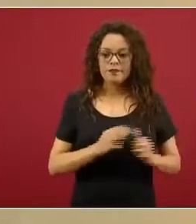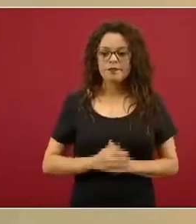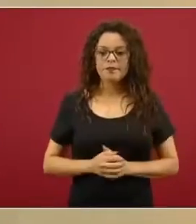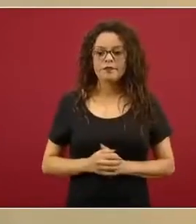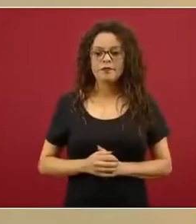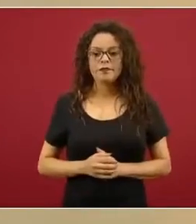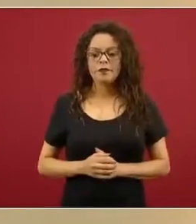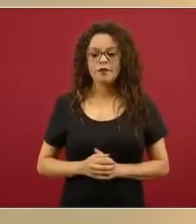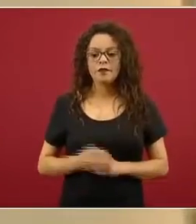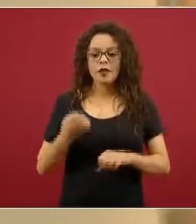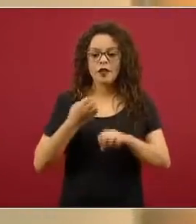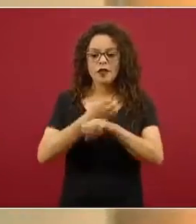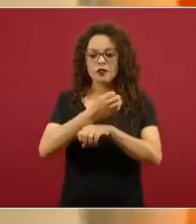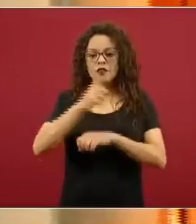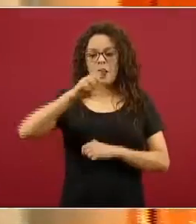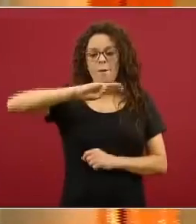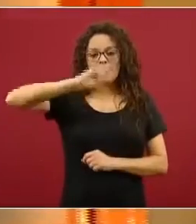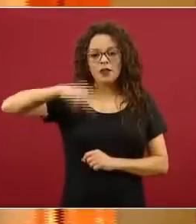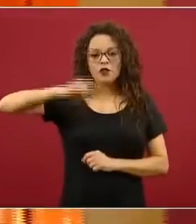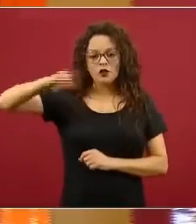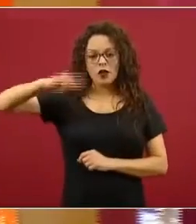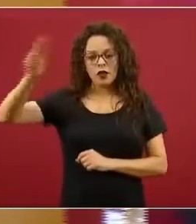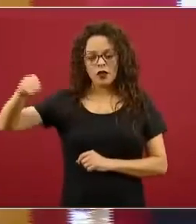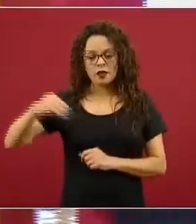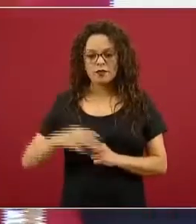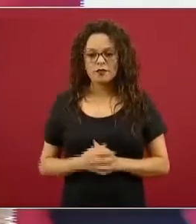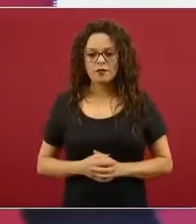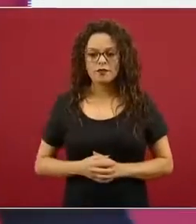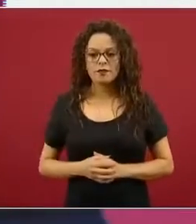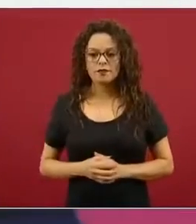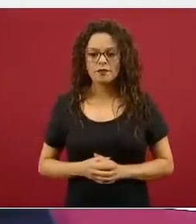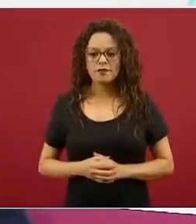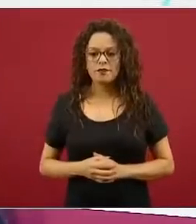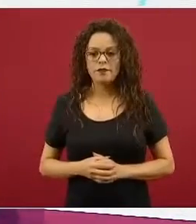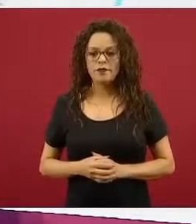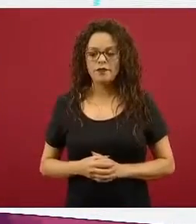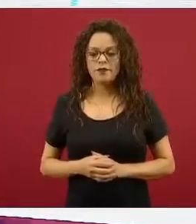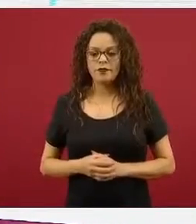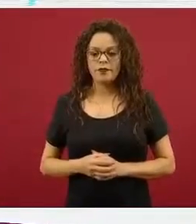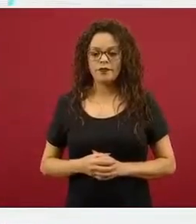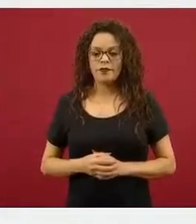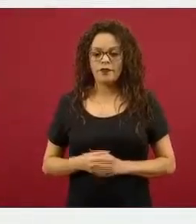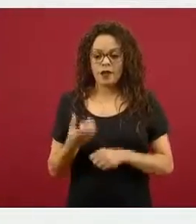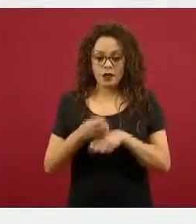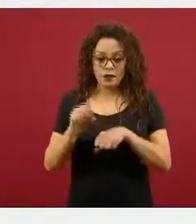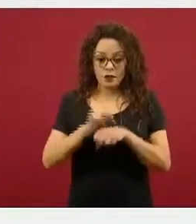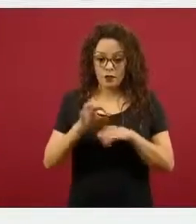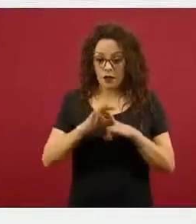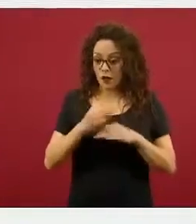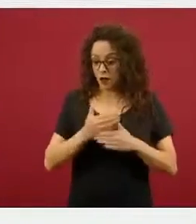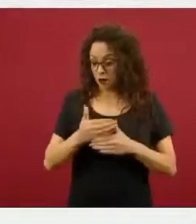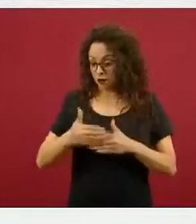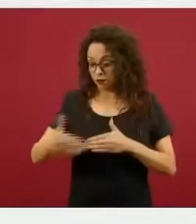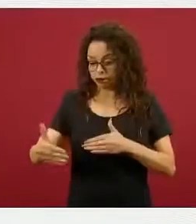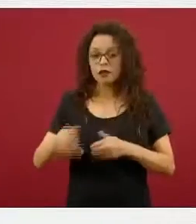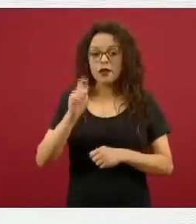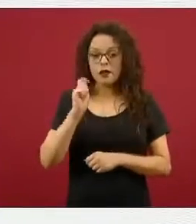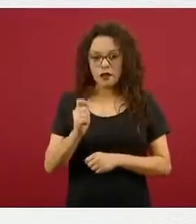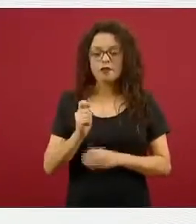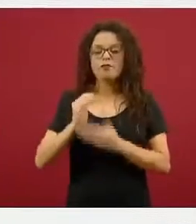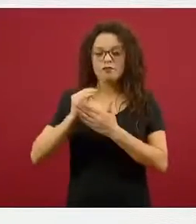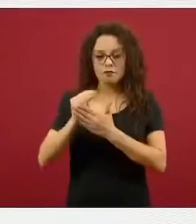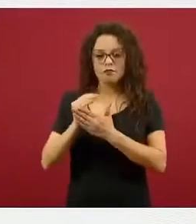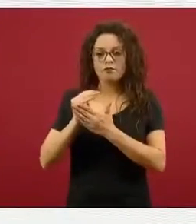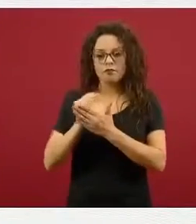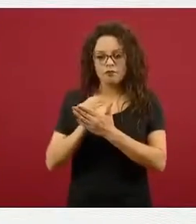Michoacán. Michoacán también son de los estados que tiene en las últimas semanas ya un descenso después de un pico máximo que se tuvo